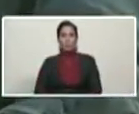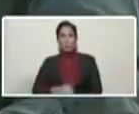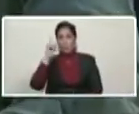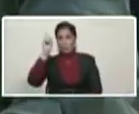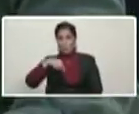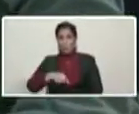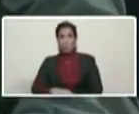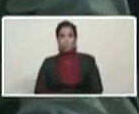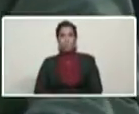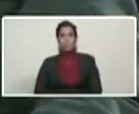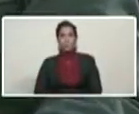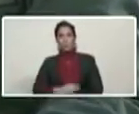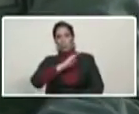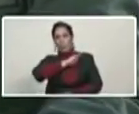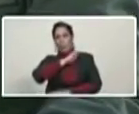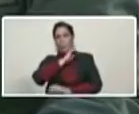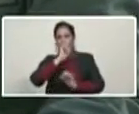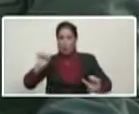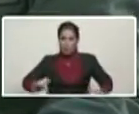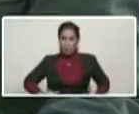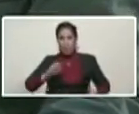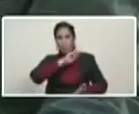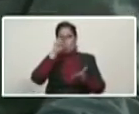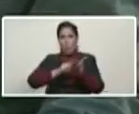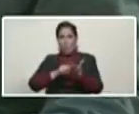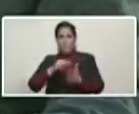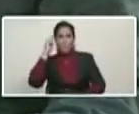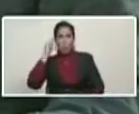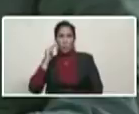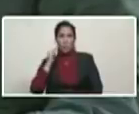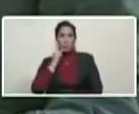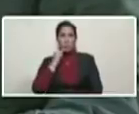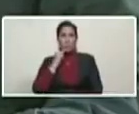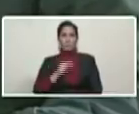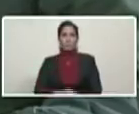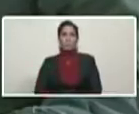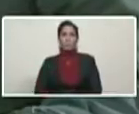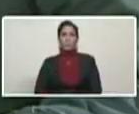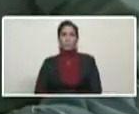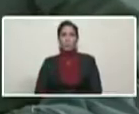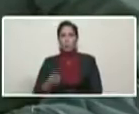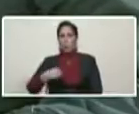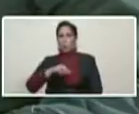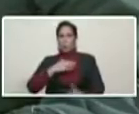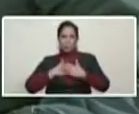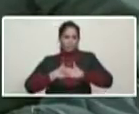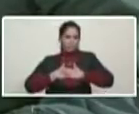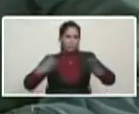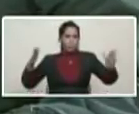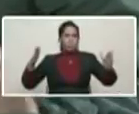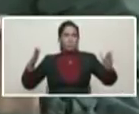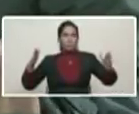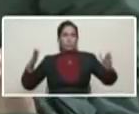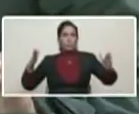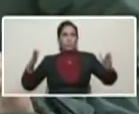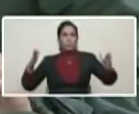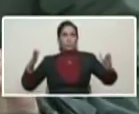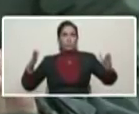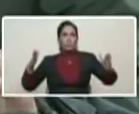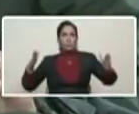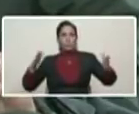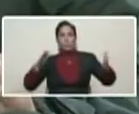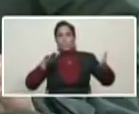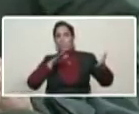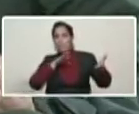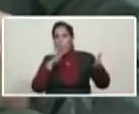supuesto está la Fuerza Armada Nacional Bolivariana, que bueno, que estamos dispuestos a morir,